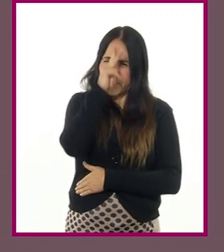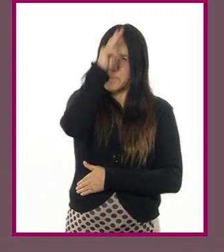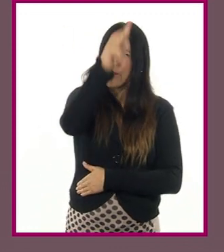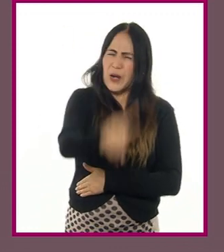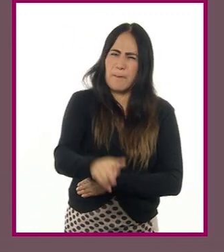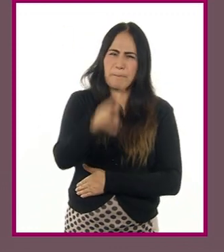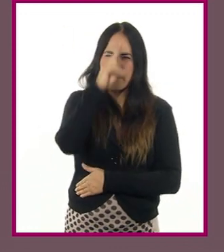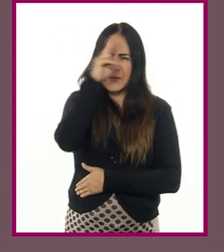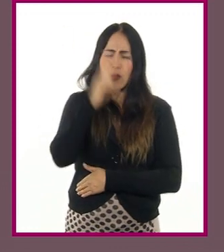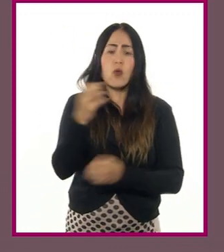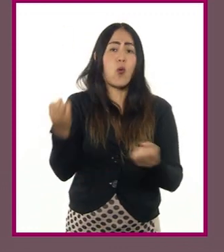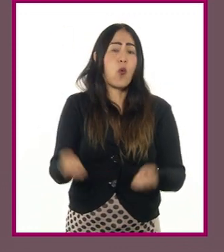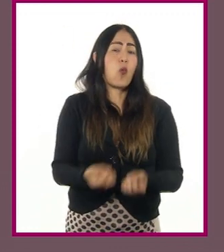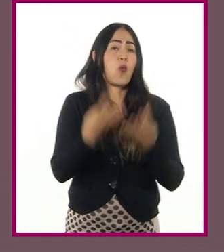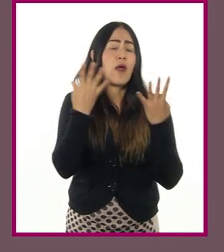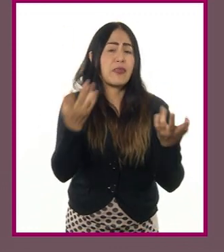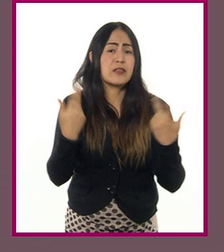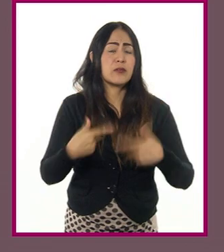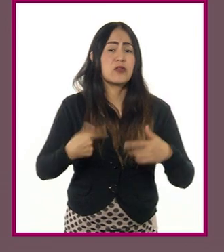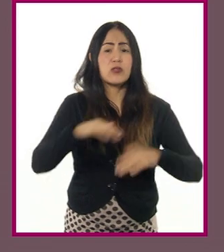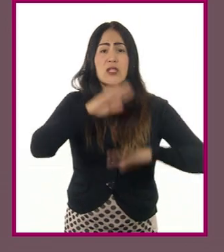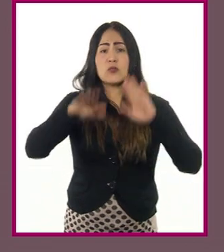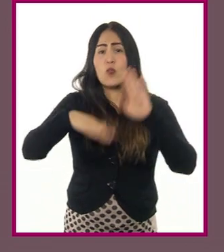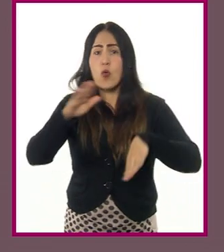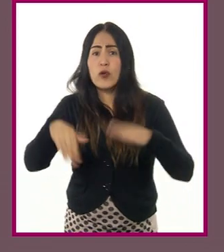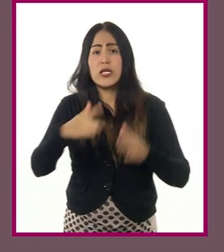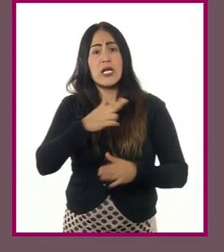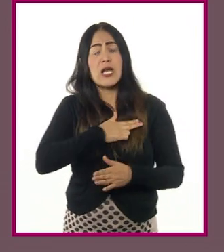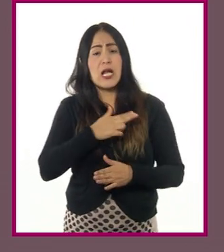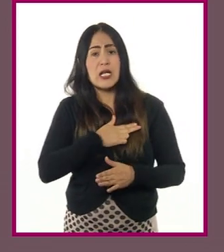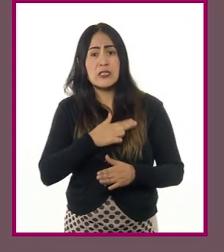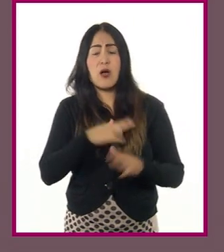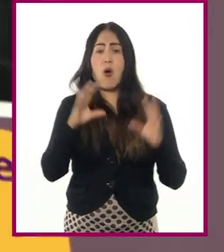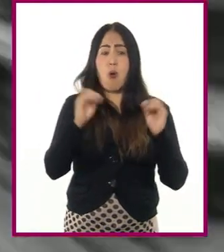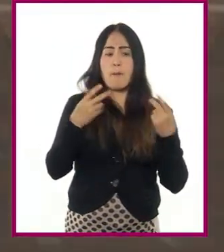con precisión la cifra de los muertos, heridos y desaparecidos.